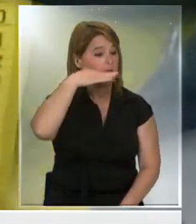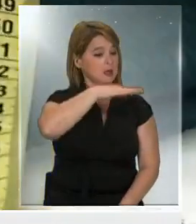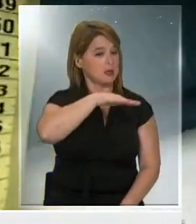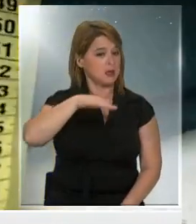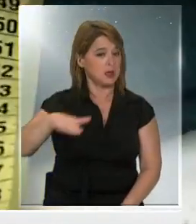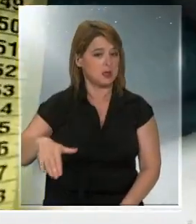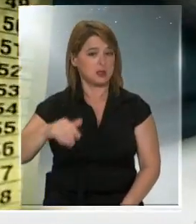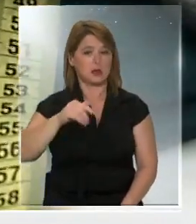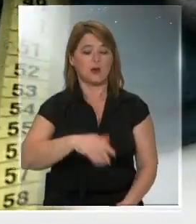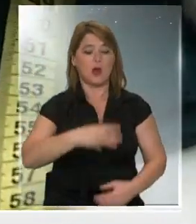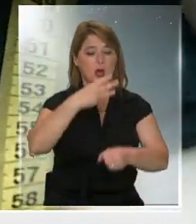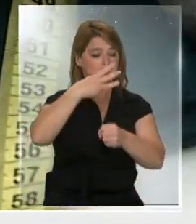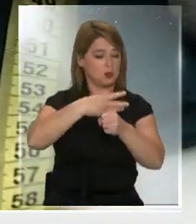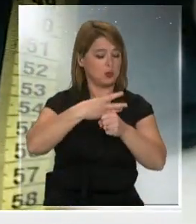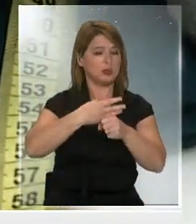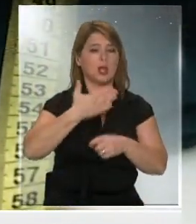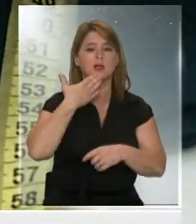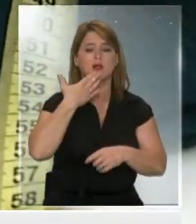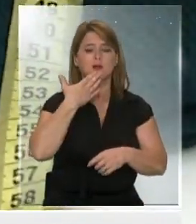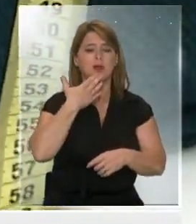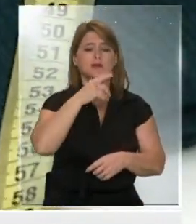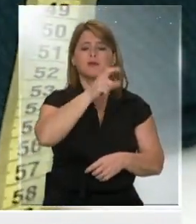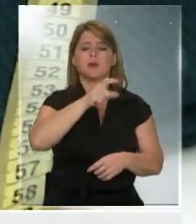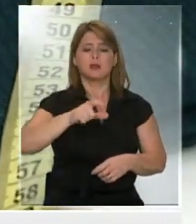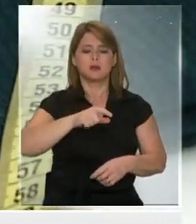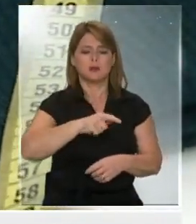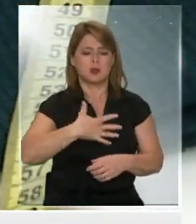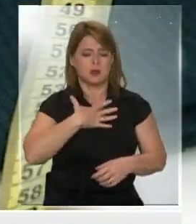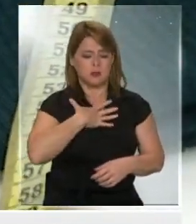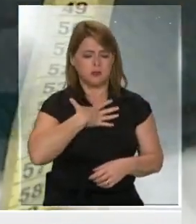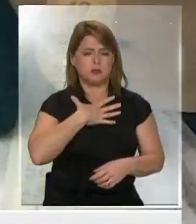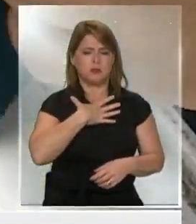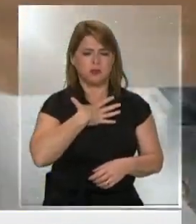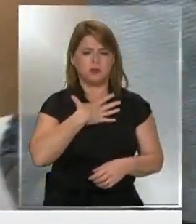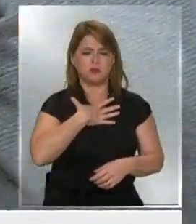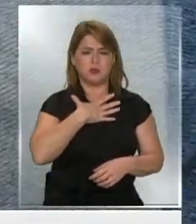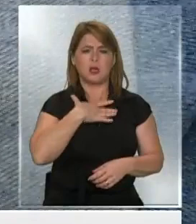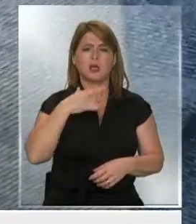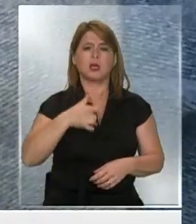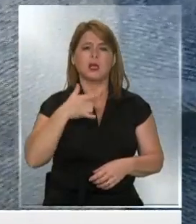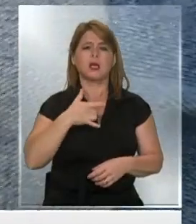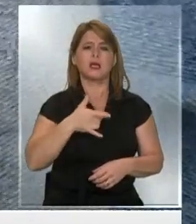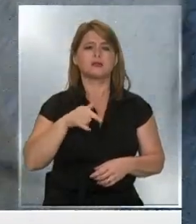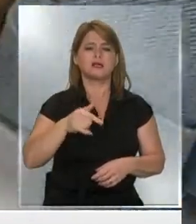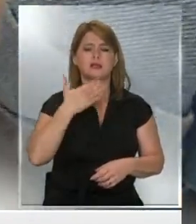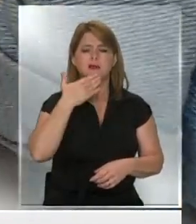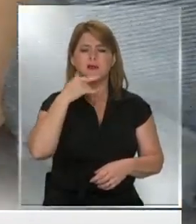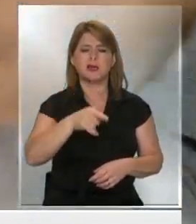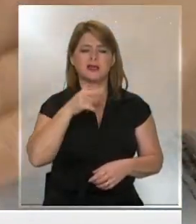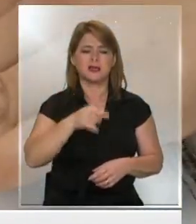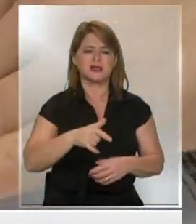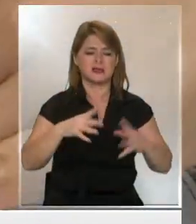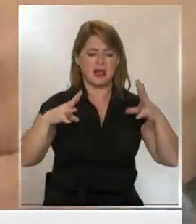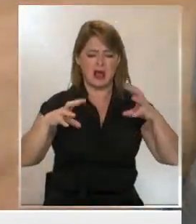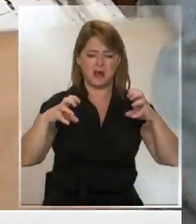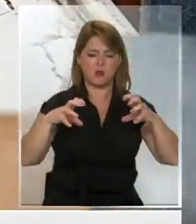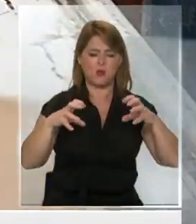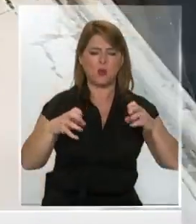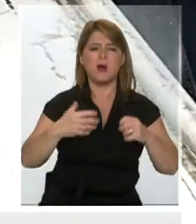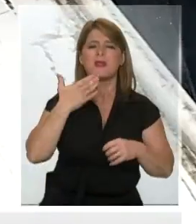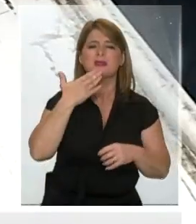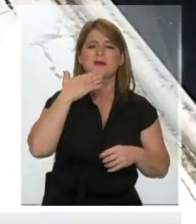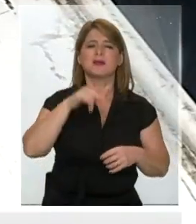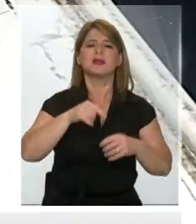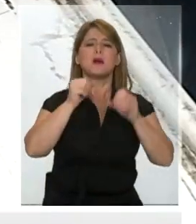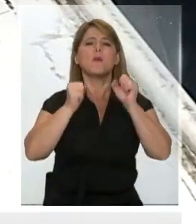y personas sin insuficiencia respiratoria, la parte de abajo de una polera, la funda de una almohada, otras prendas que